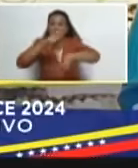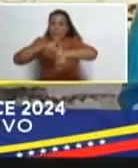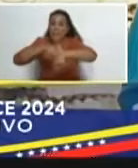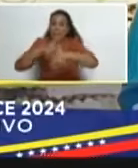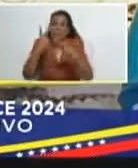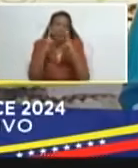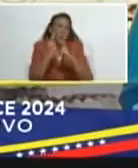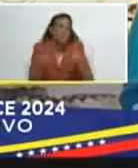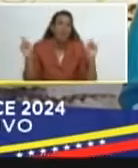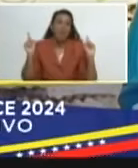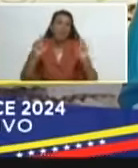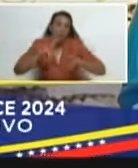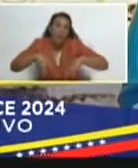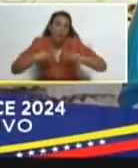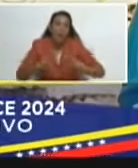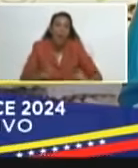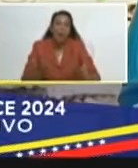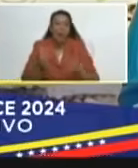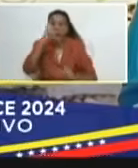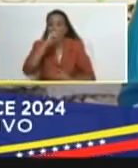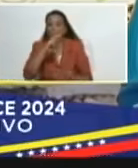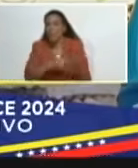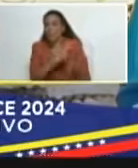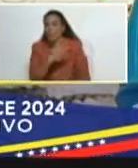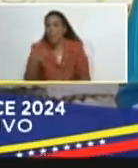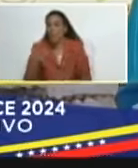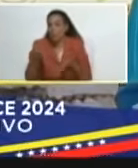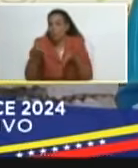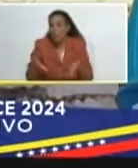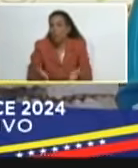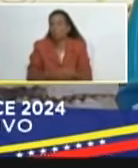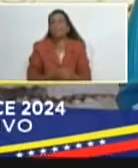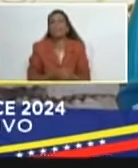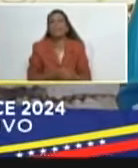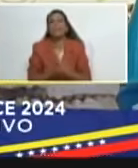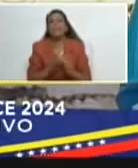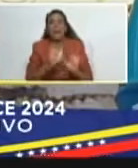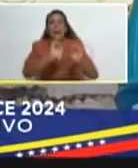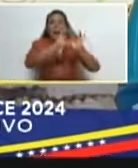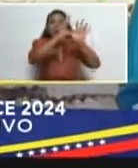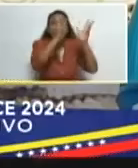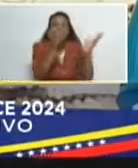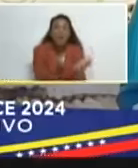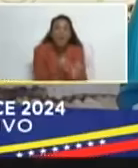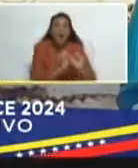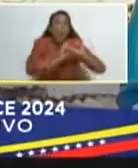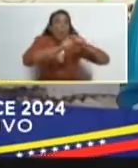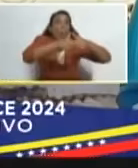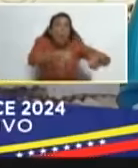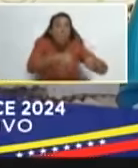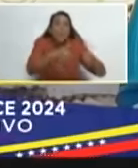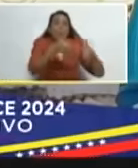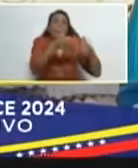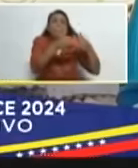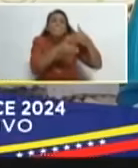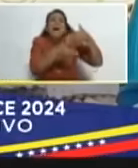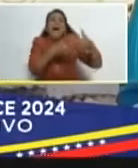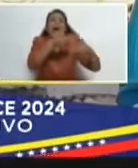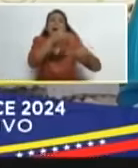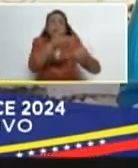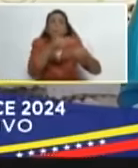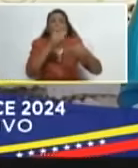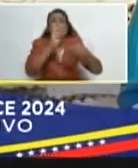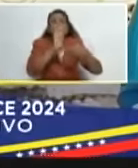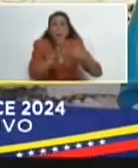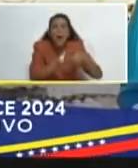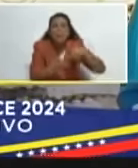tiempos. Y empezó en medio de la pandemia levemente el